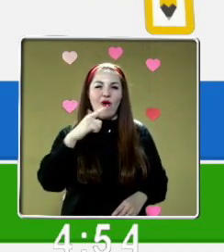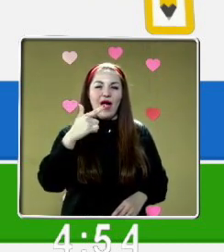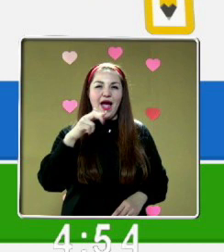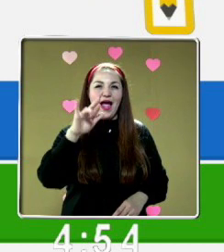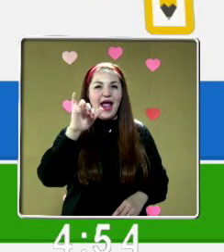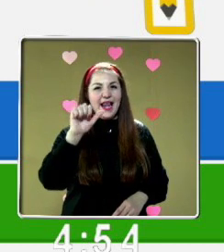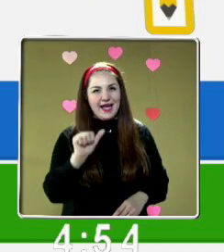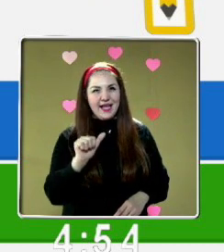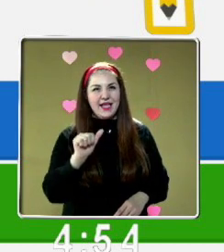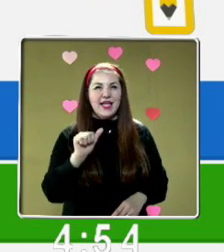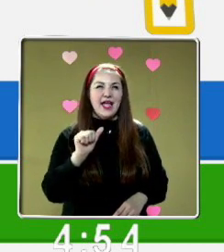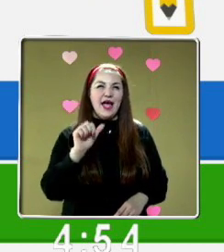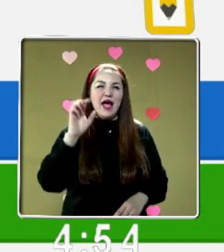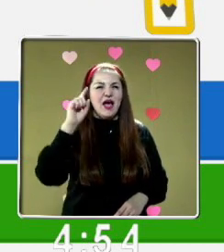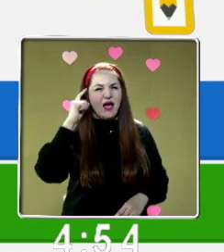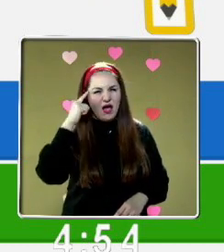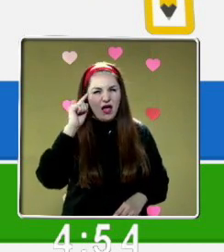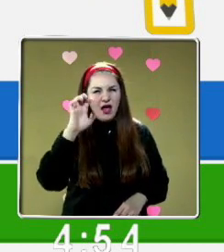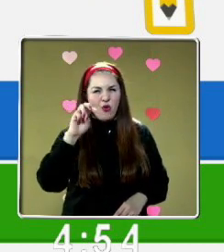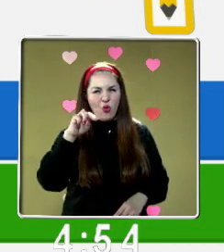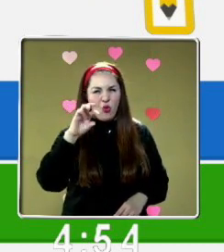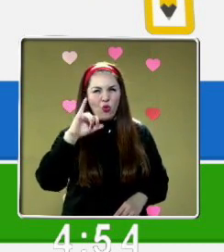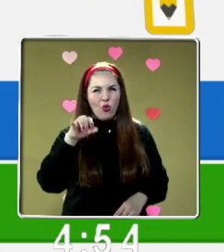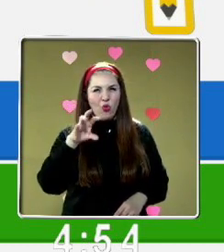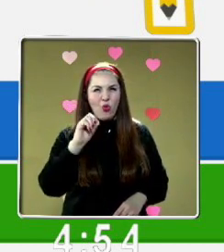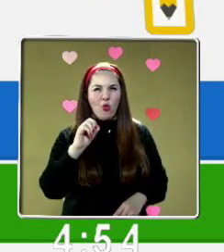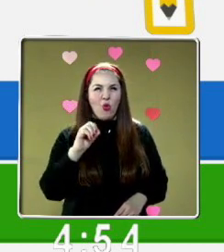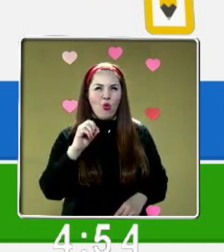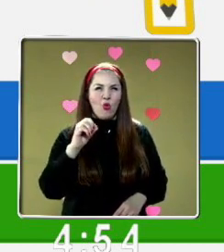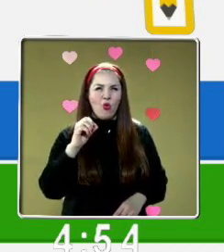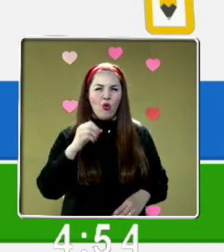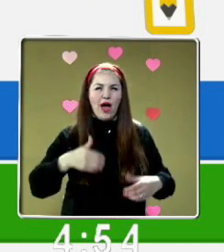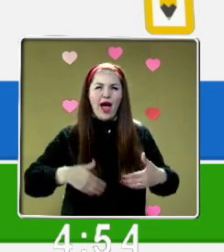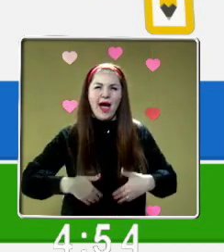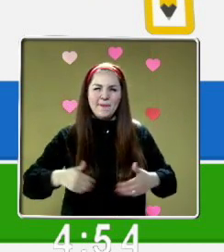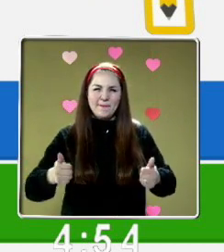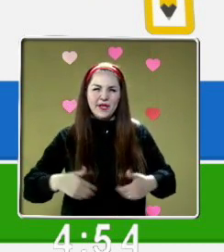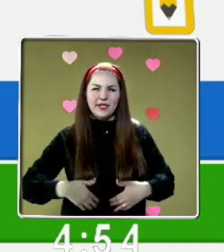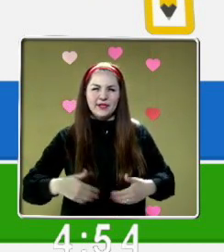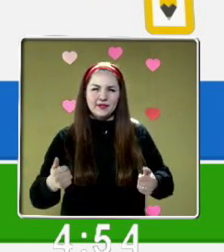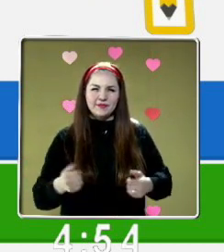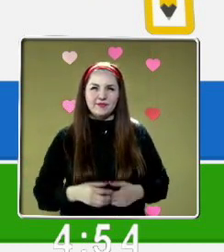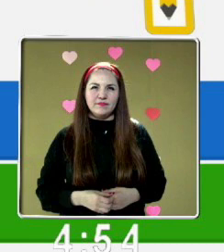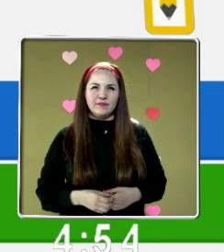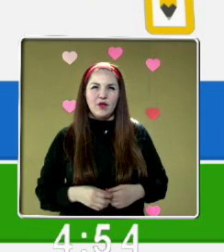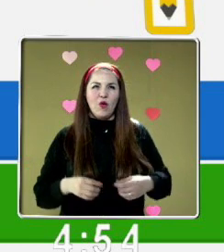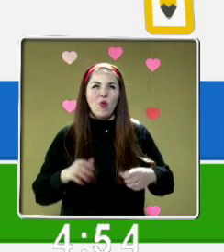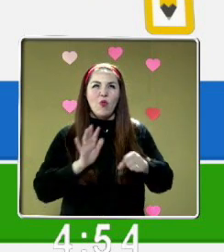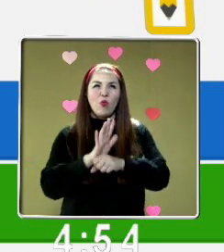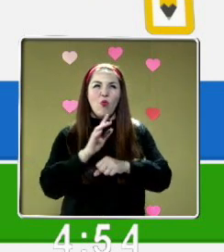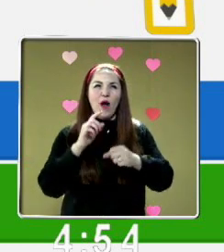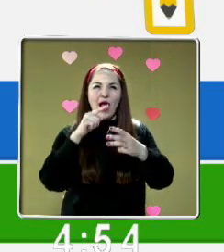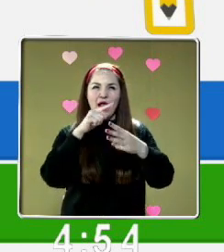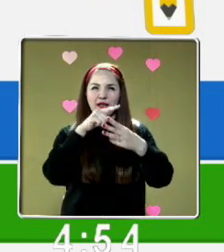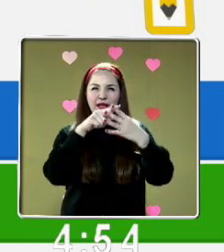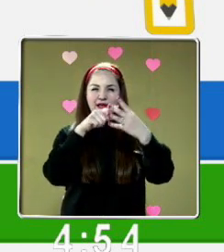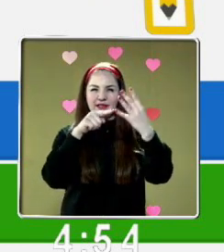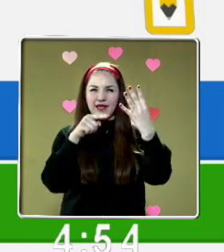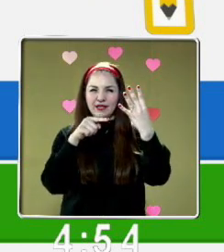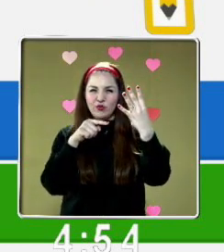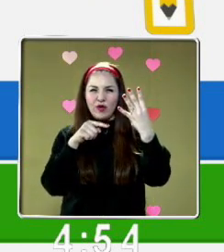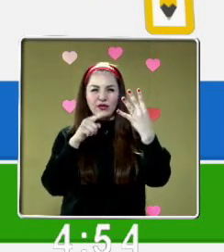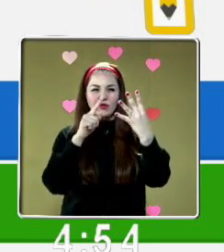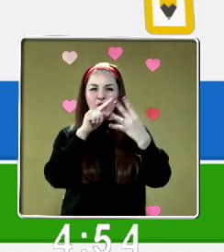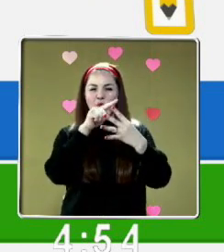miedo, rombo, alegría, círculo, enojo y cuadrado, hambre. ¿Cuál no es una emoción? No se